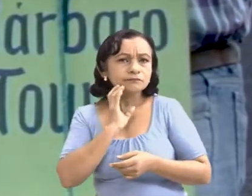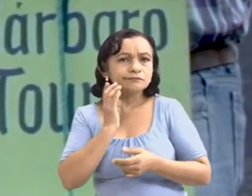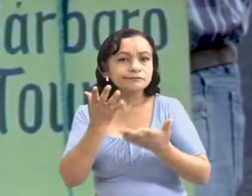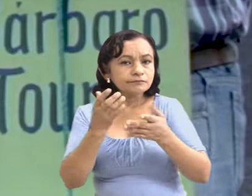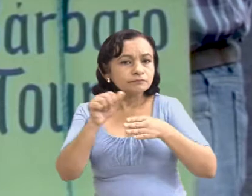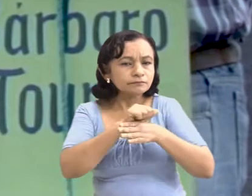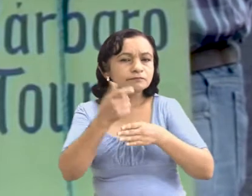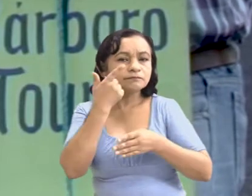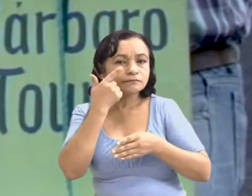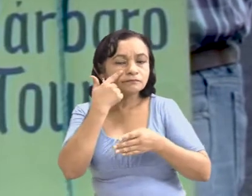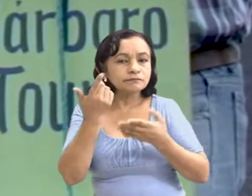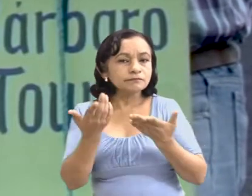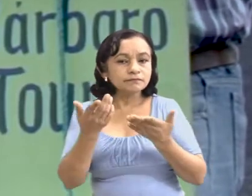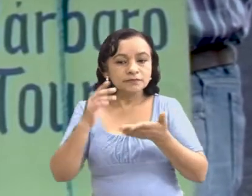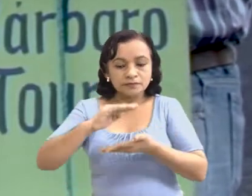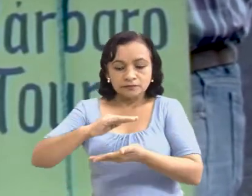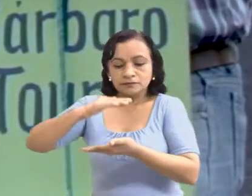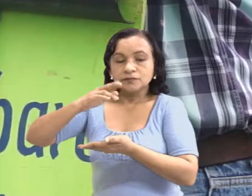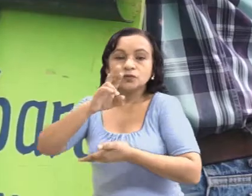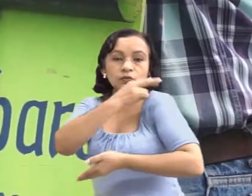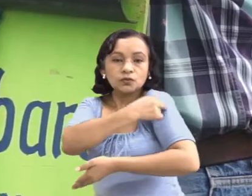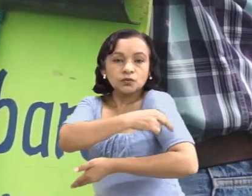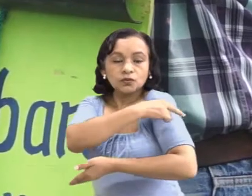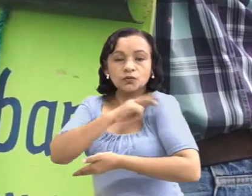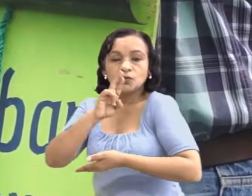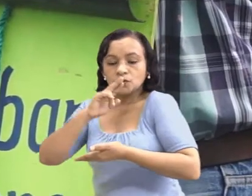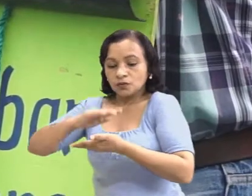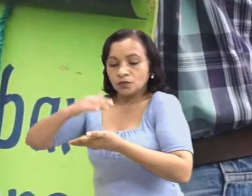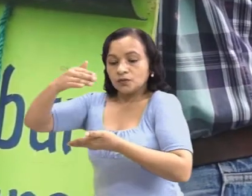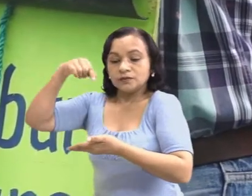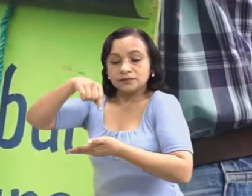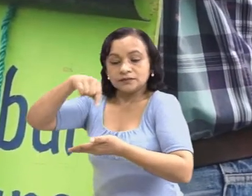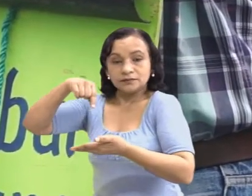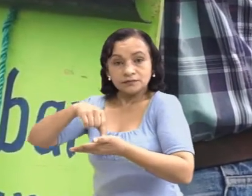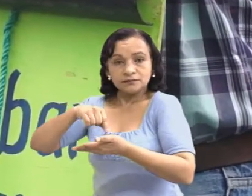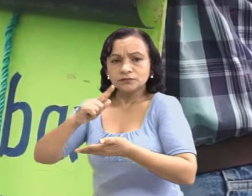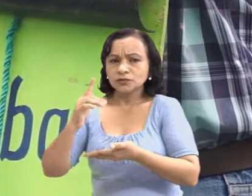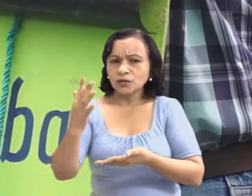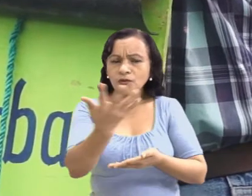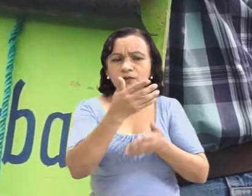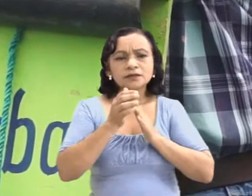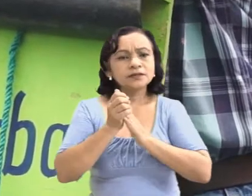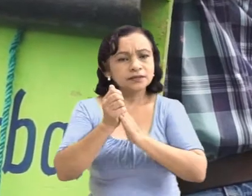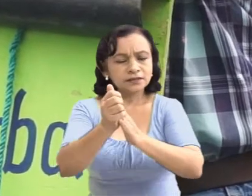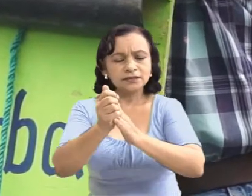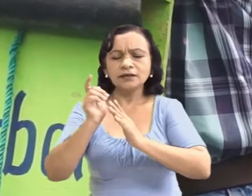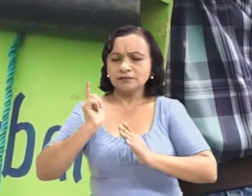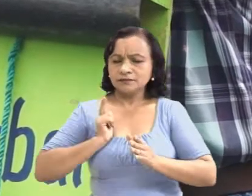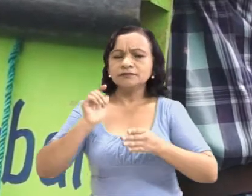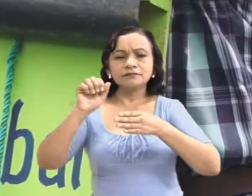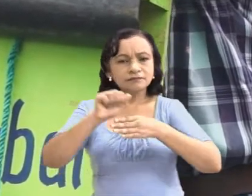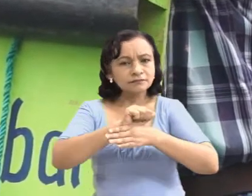y las tour operadoras también caminan sus botiquines de primeros auxilios. La mayoría de sus guías tienen